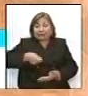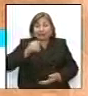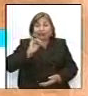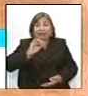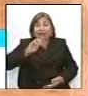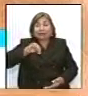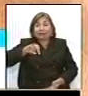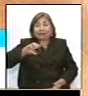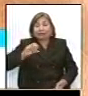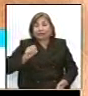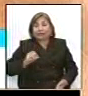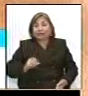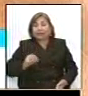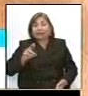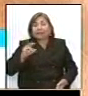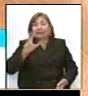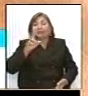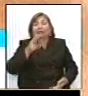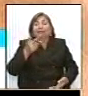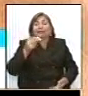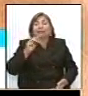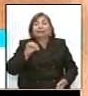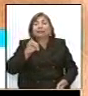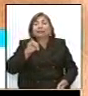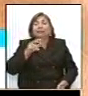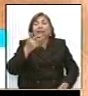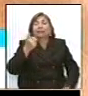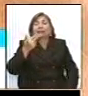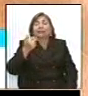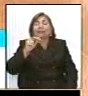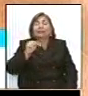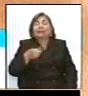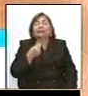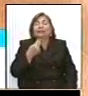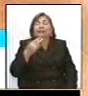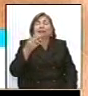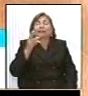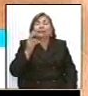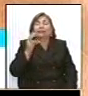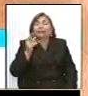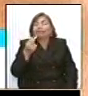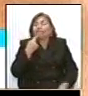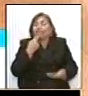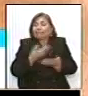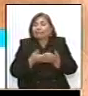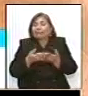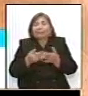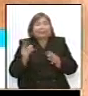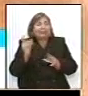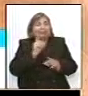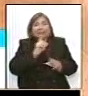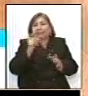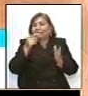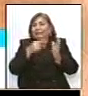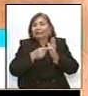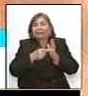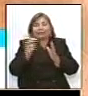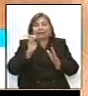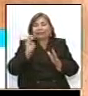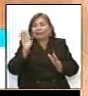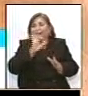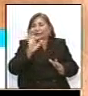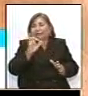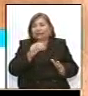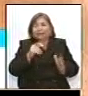renta se adoptó el miércoles 13 de septiembre de 2017. Por consiguiente, este régimen no estaba vigente en los meses de enero y